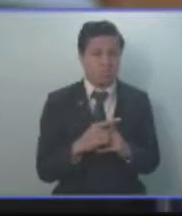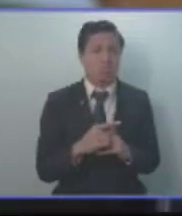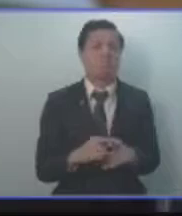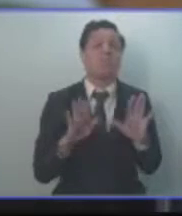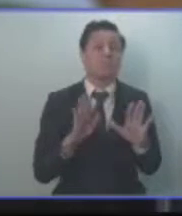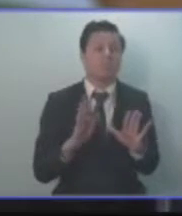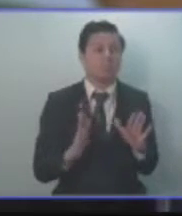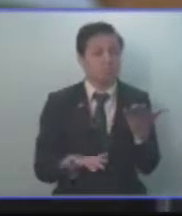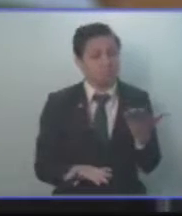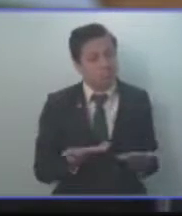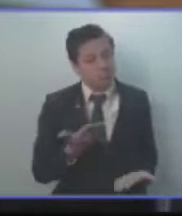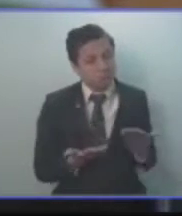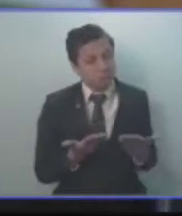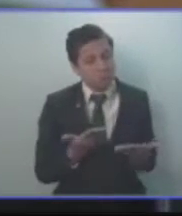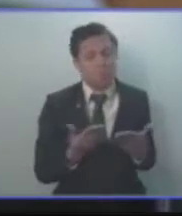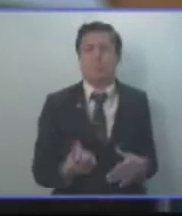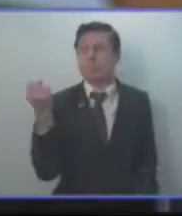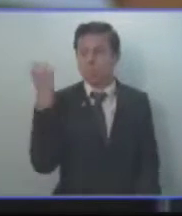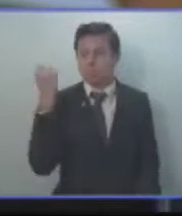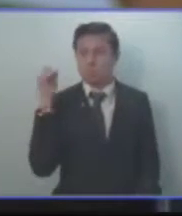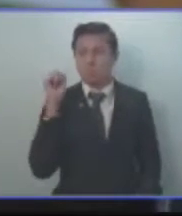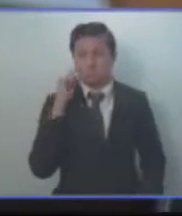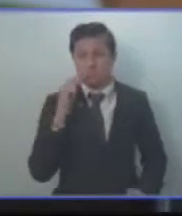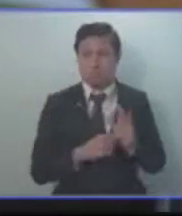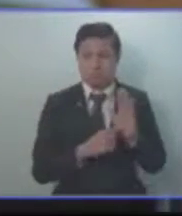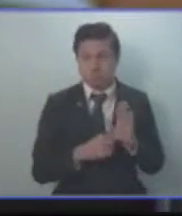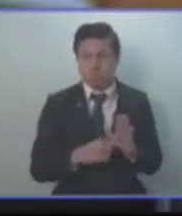Pero quizás es importante señalar